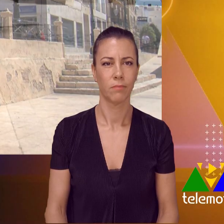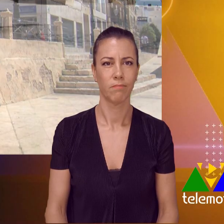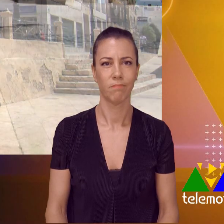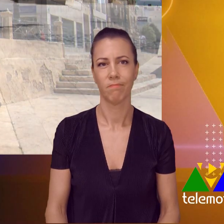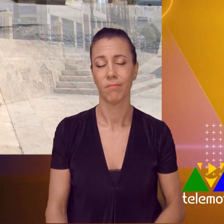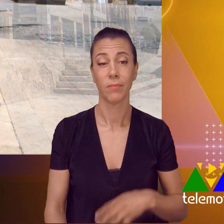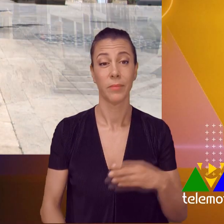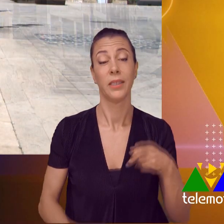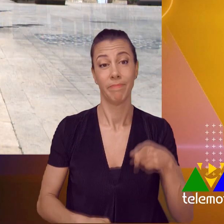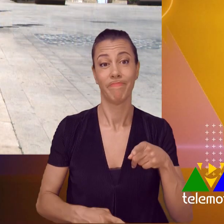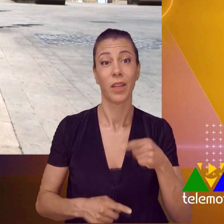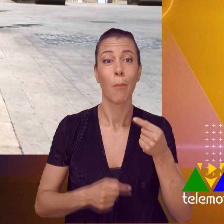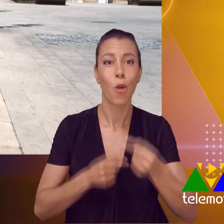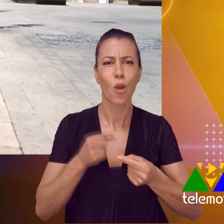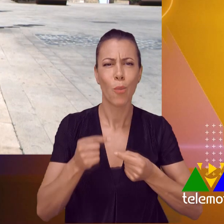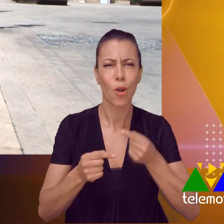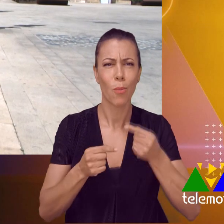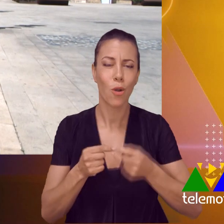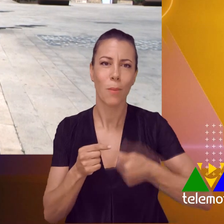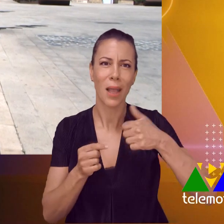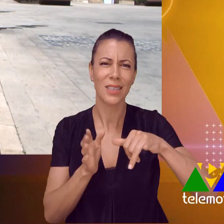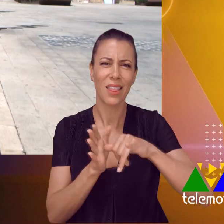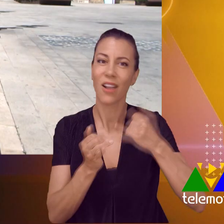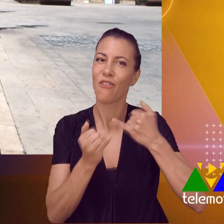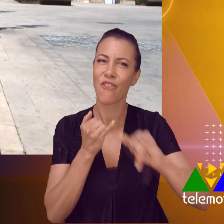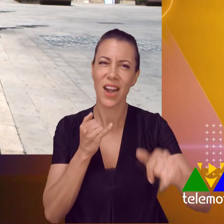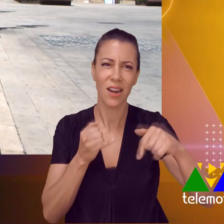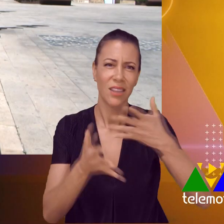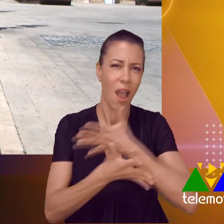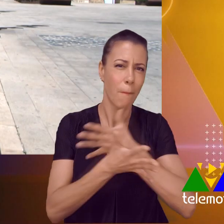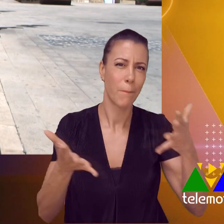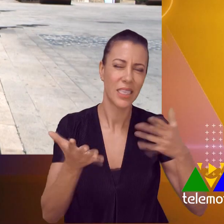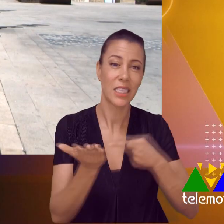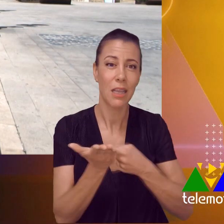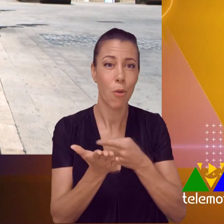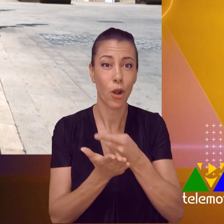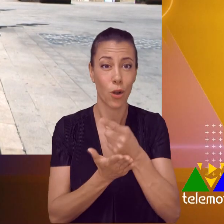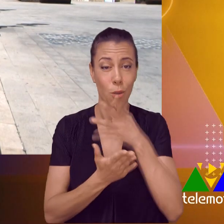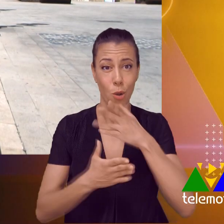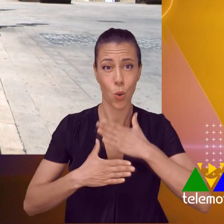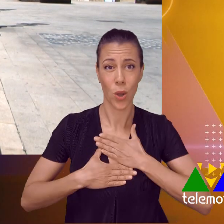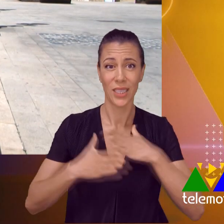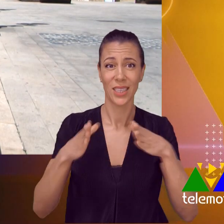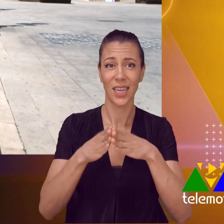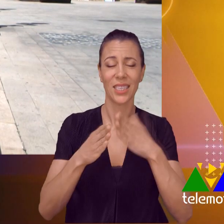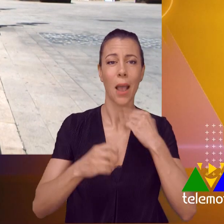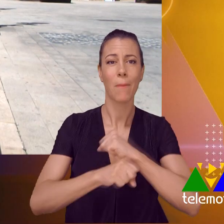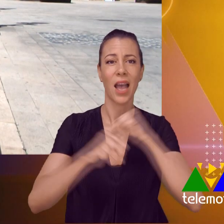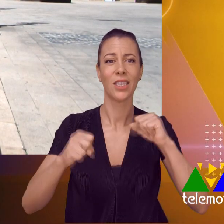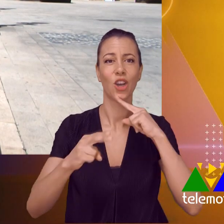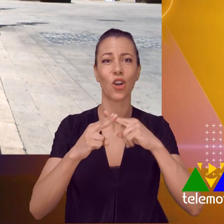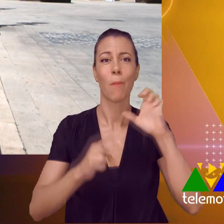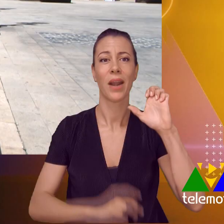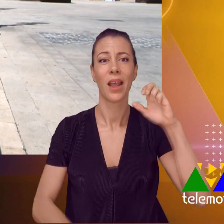Y así, poco a poco nos vamos acercando al final de todo este amplísimo recorrido por nuestra iglesia mayor de la